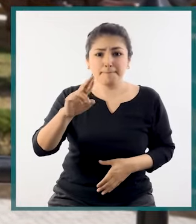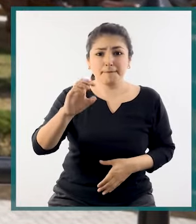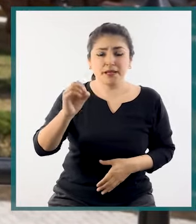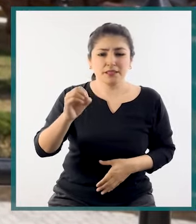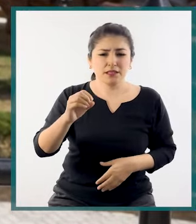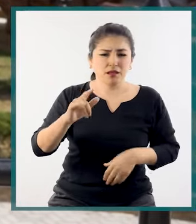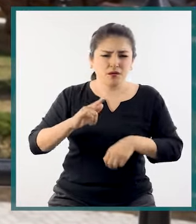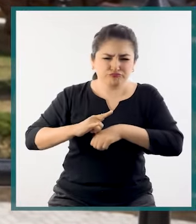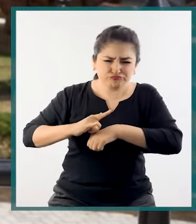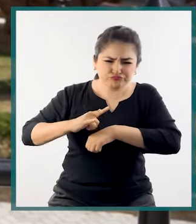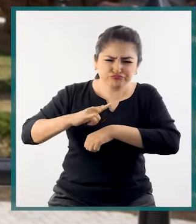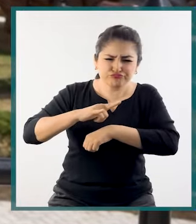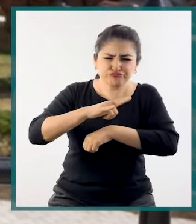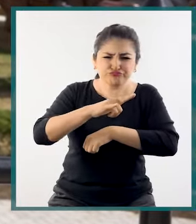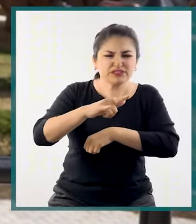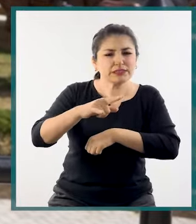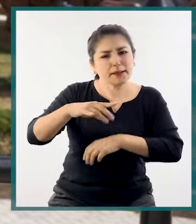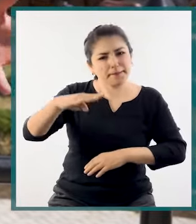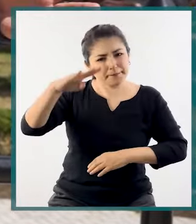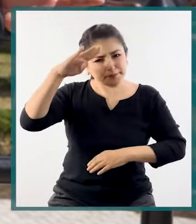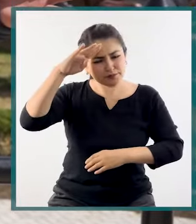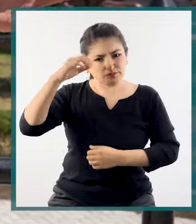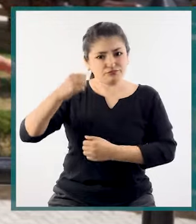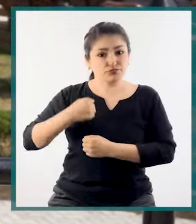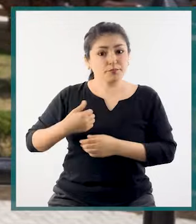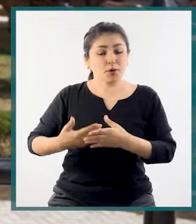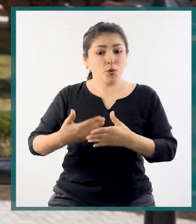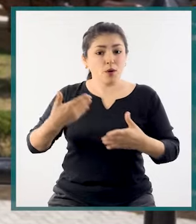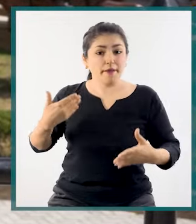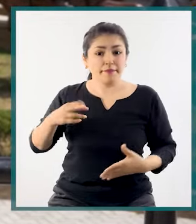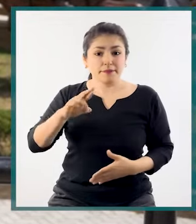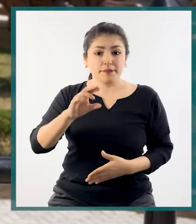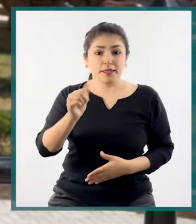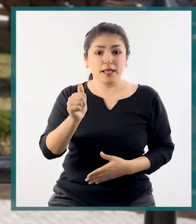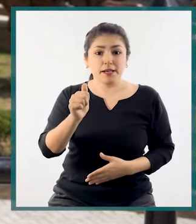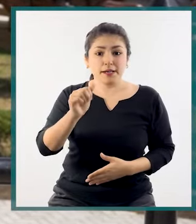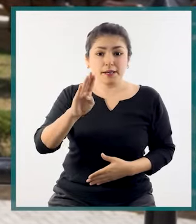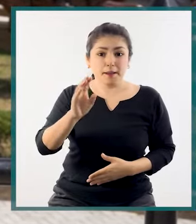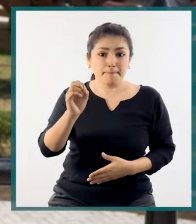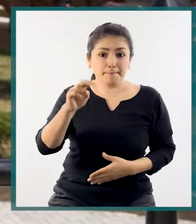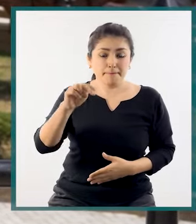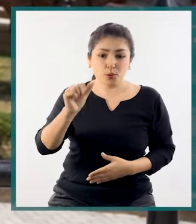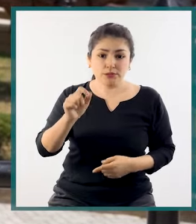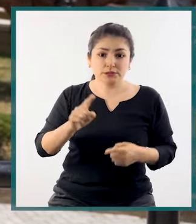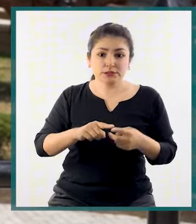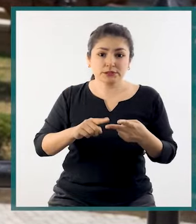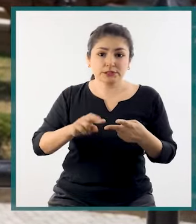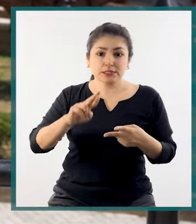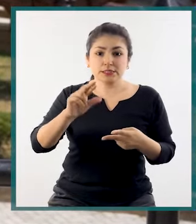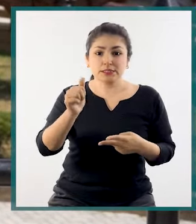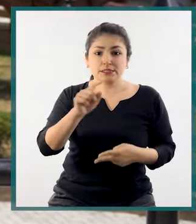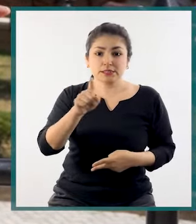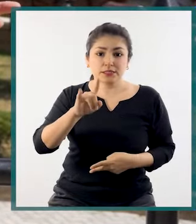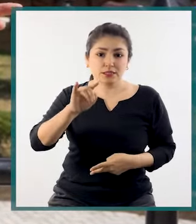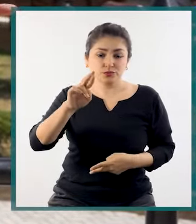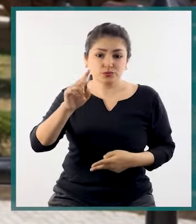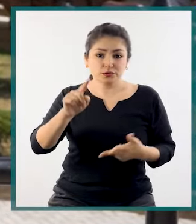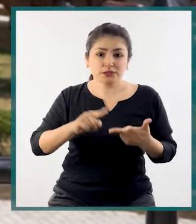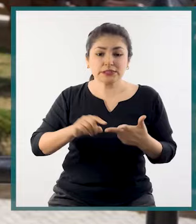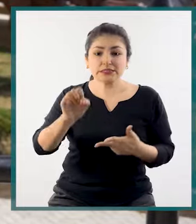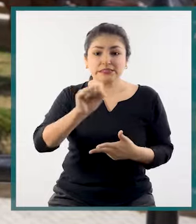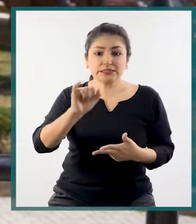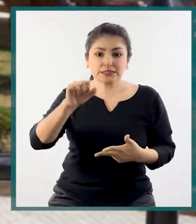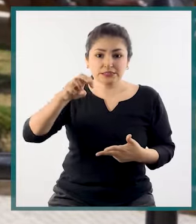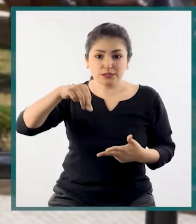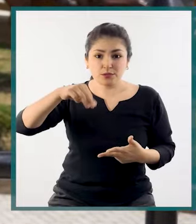Aérea, pero antes fueron recibidos por las Rabonas, por el coronel Razzuri y por el libertador Simón Bolívar. Veamos cómo se